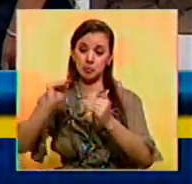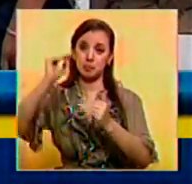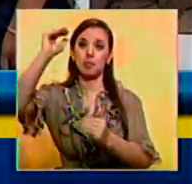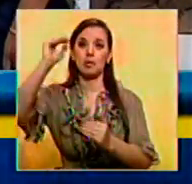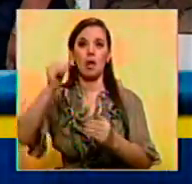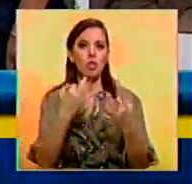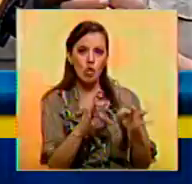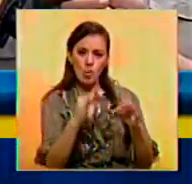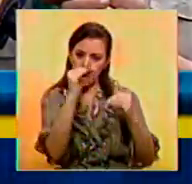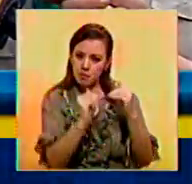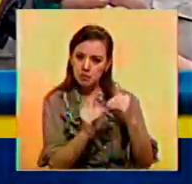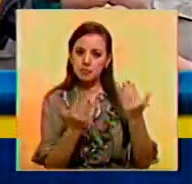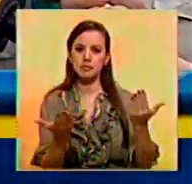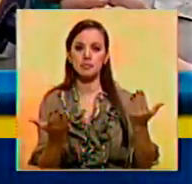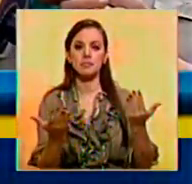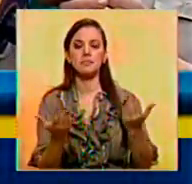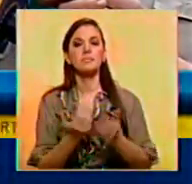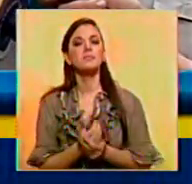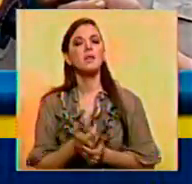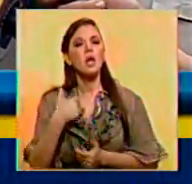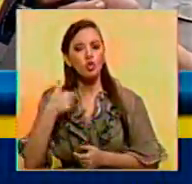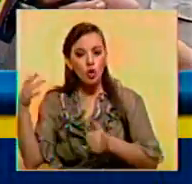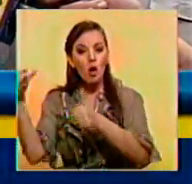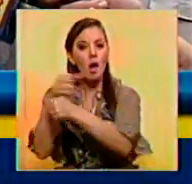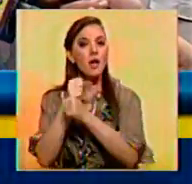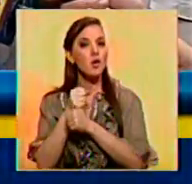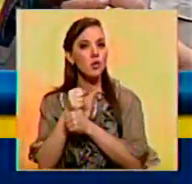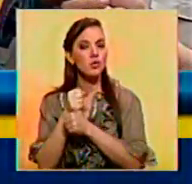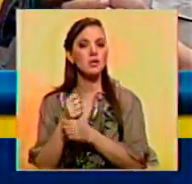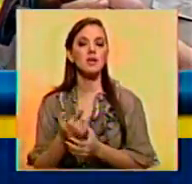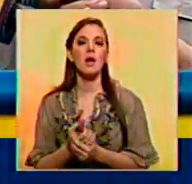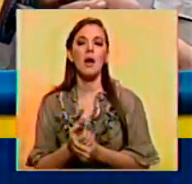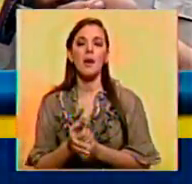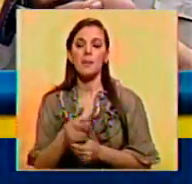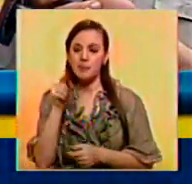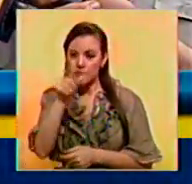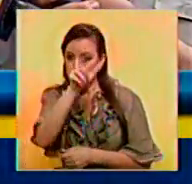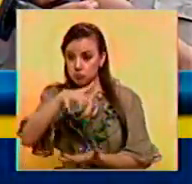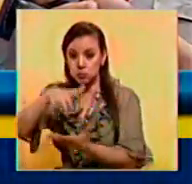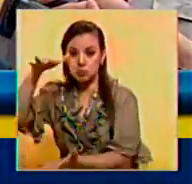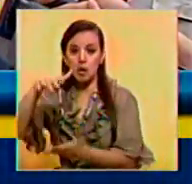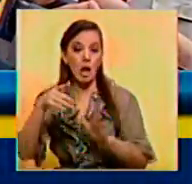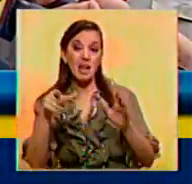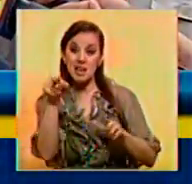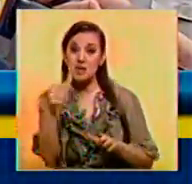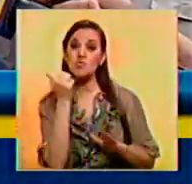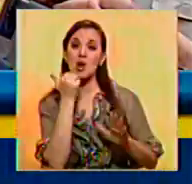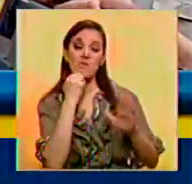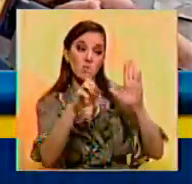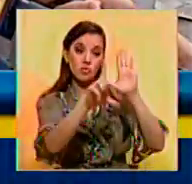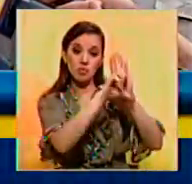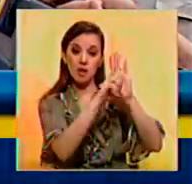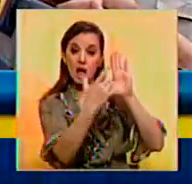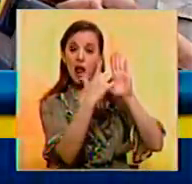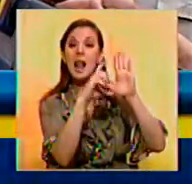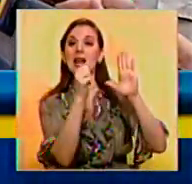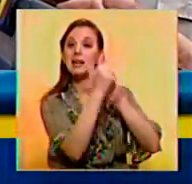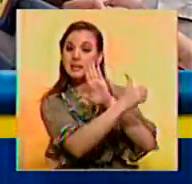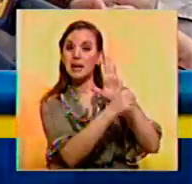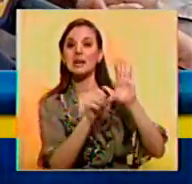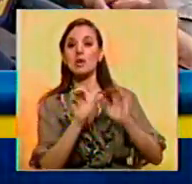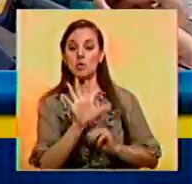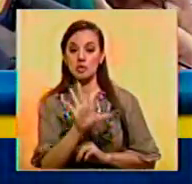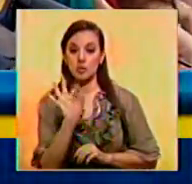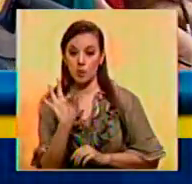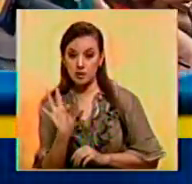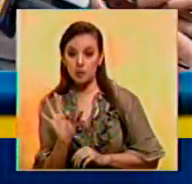estipulado. Violando flagrantemente el artículo 57 de la Ley Orgánica de Precios Justos y también el artículo 59 de la